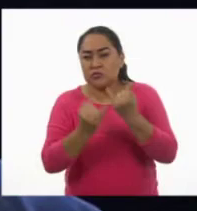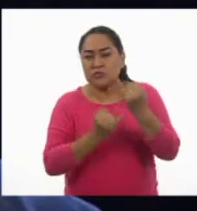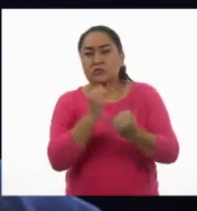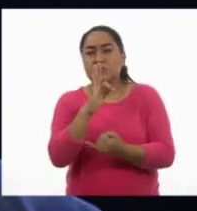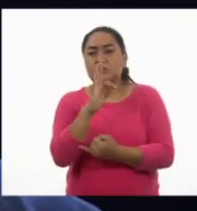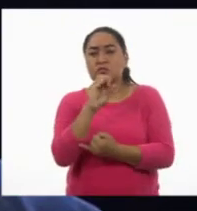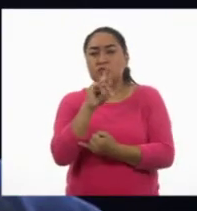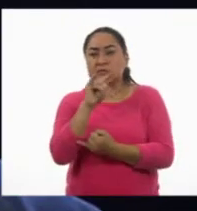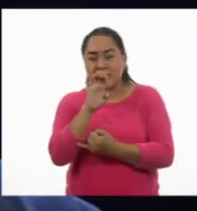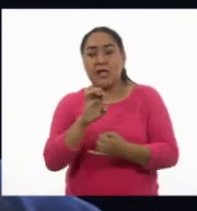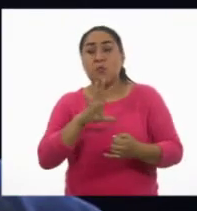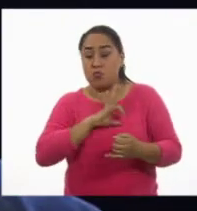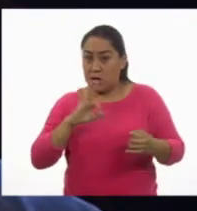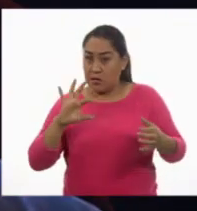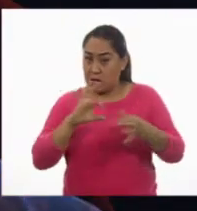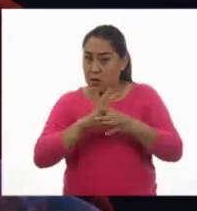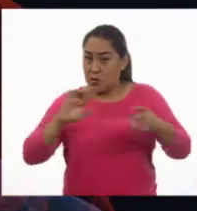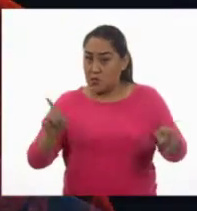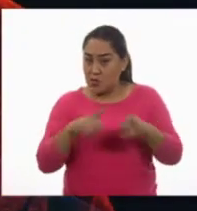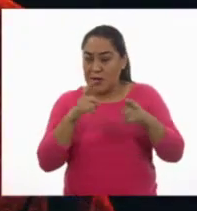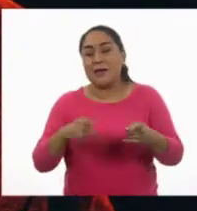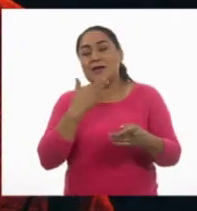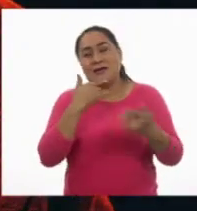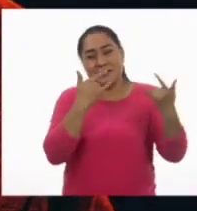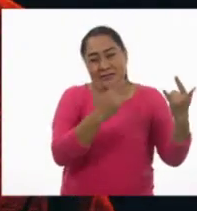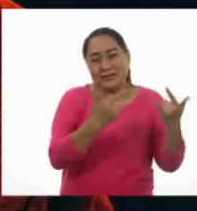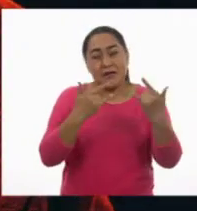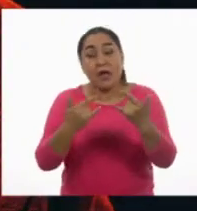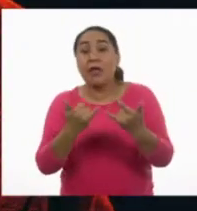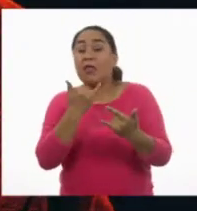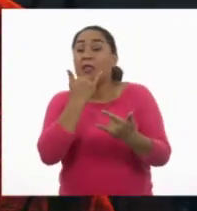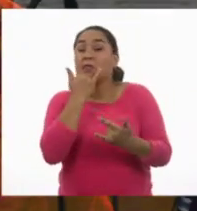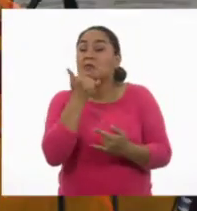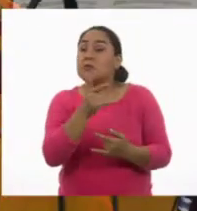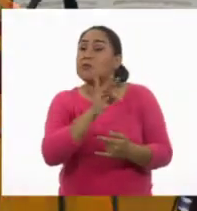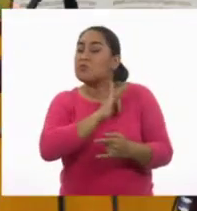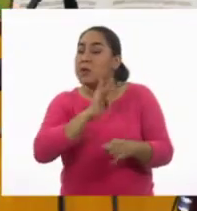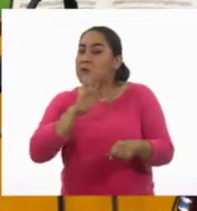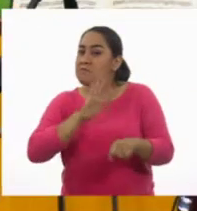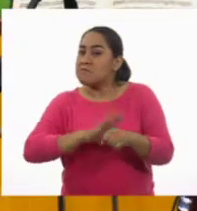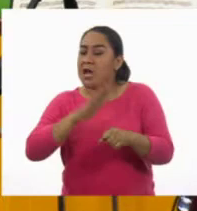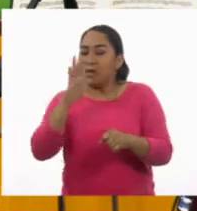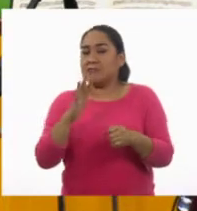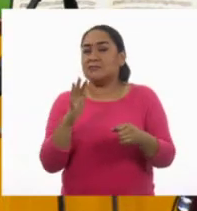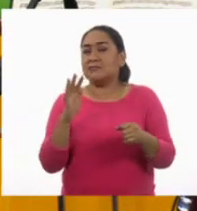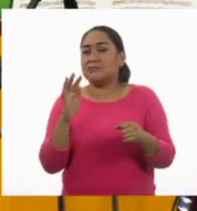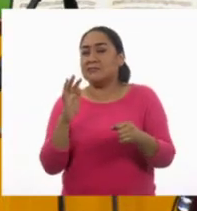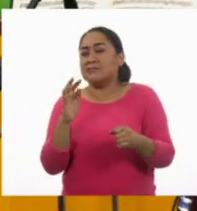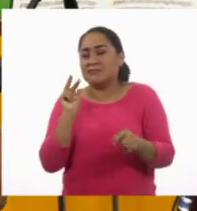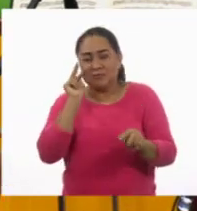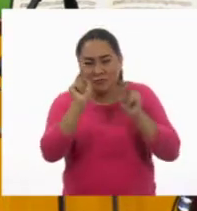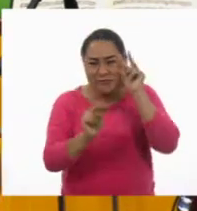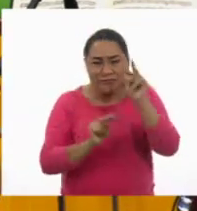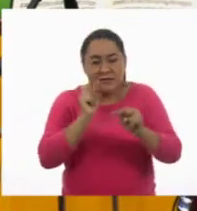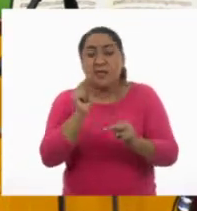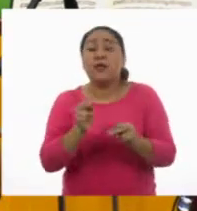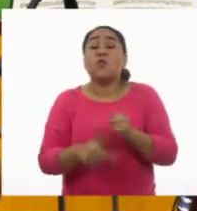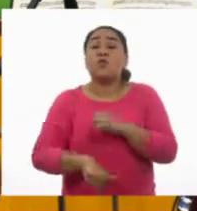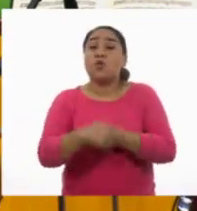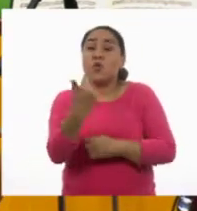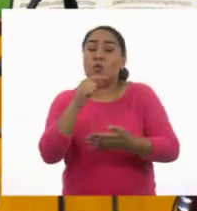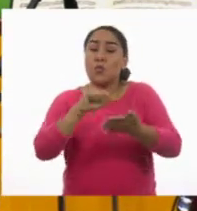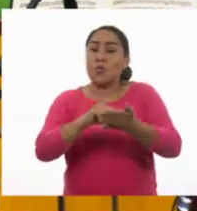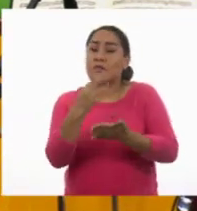gran rapero estadounidense Travis Scott rompió los récords de asistencia. El evento alcanzó los